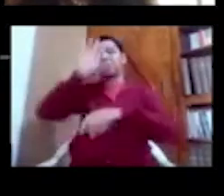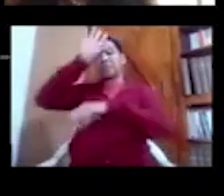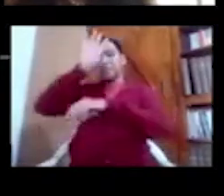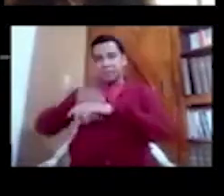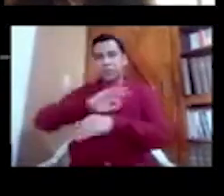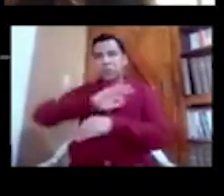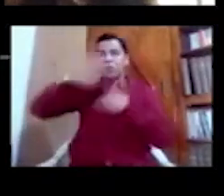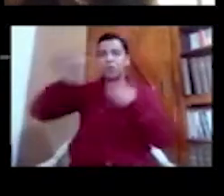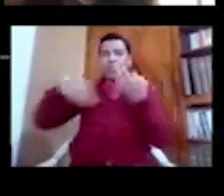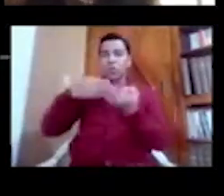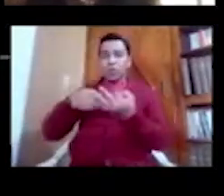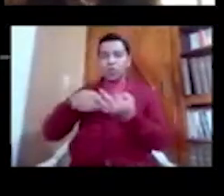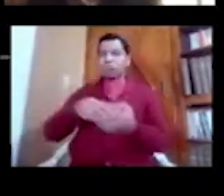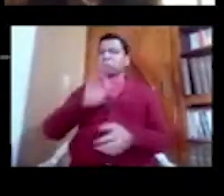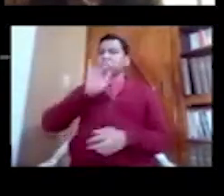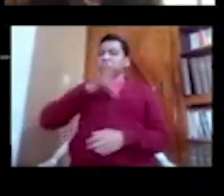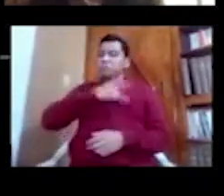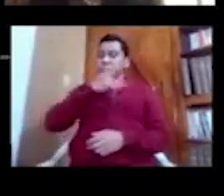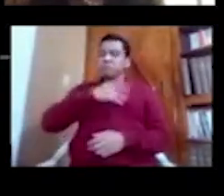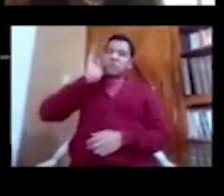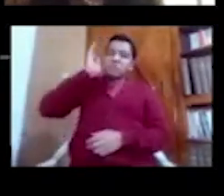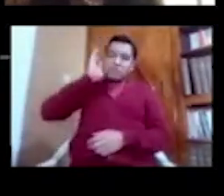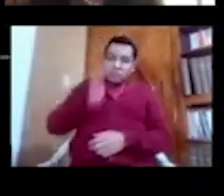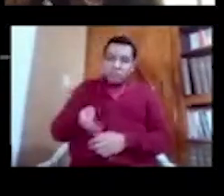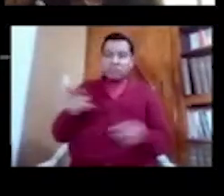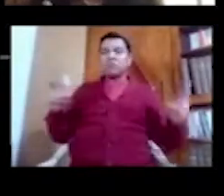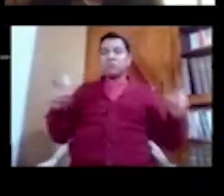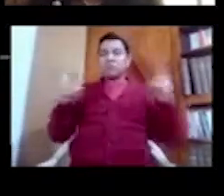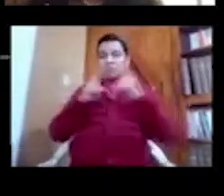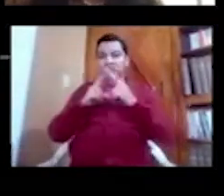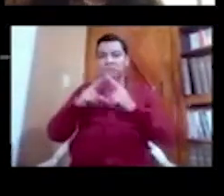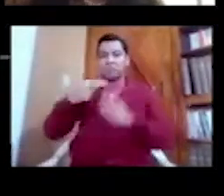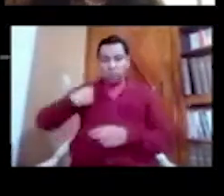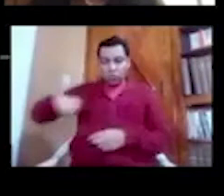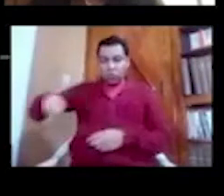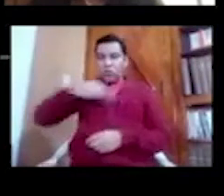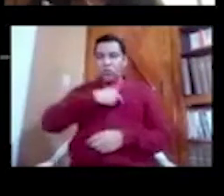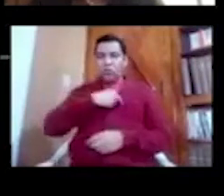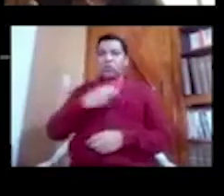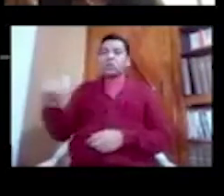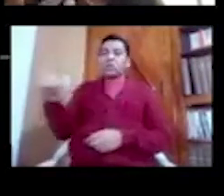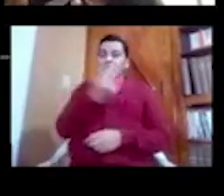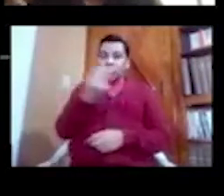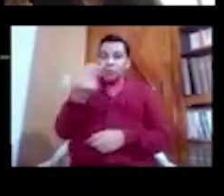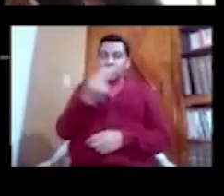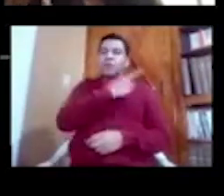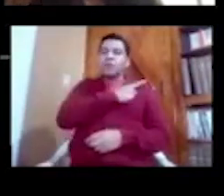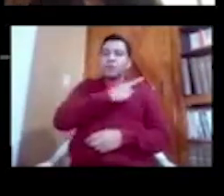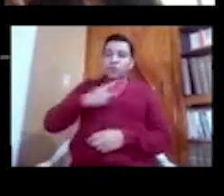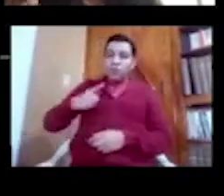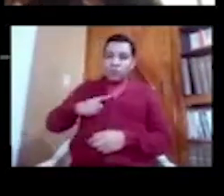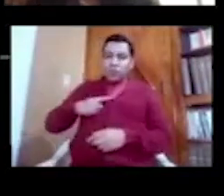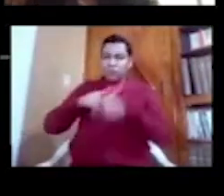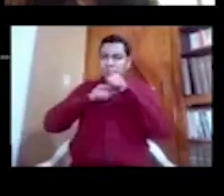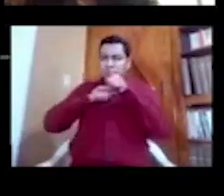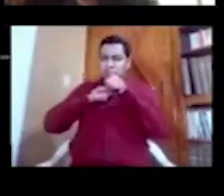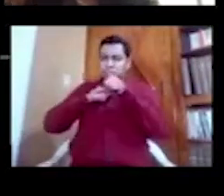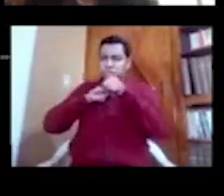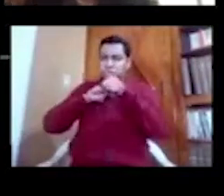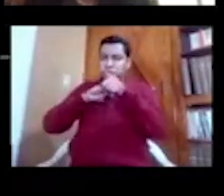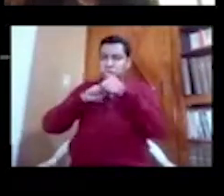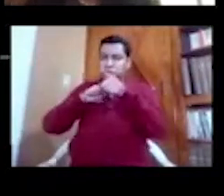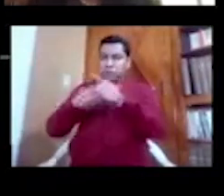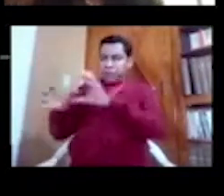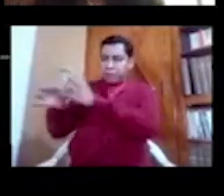están convencidos de que la sociedad debe de mantenerse gracias a la alianza con